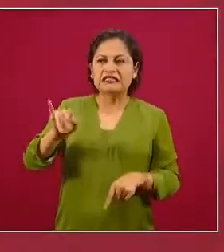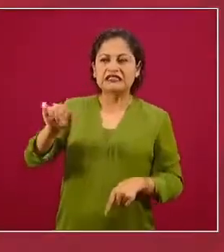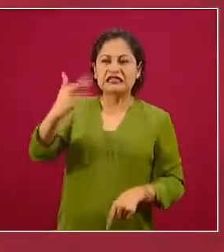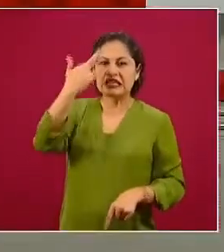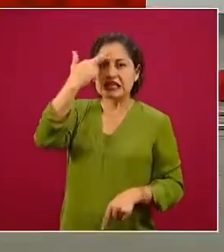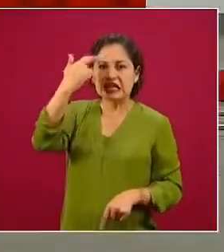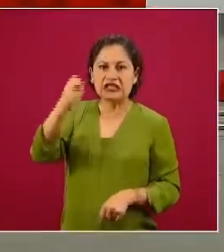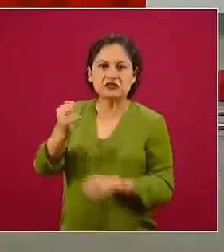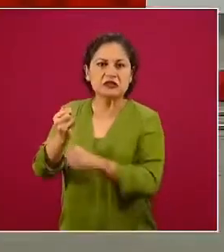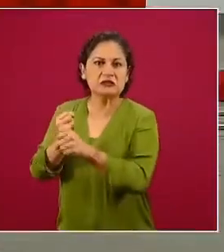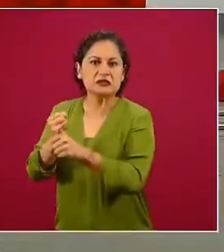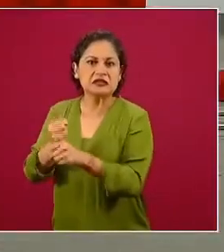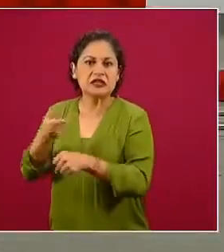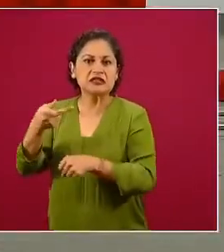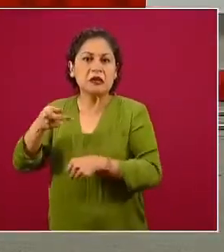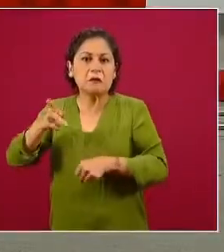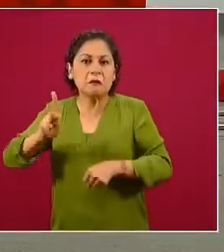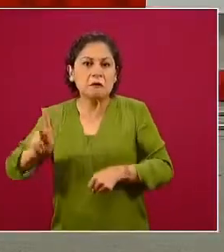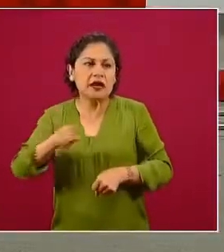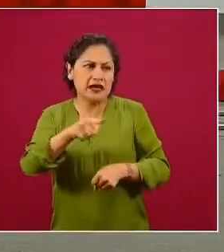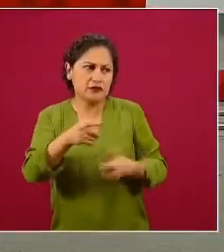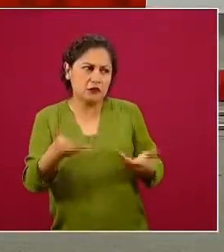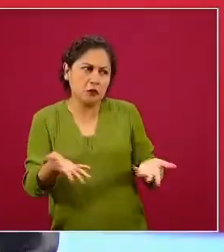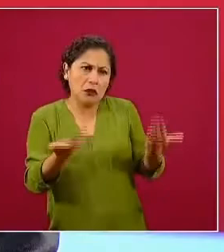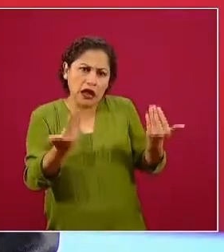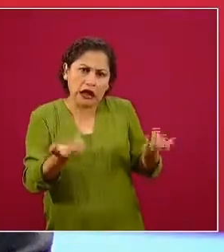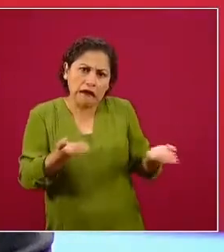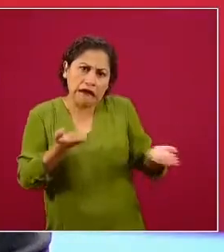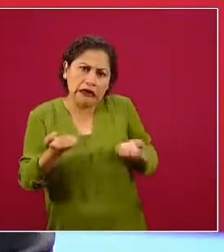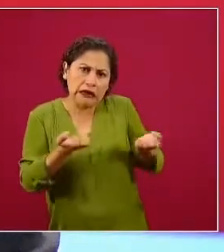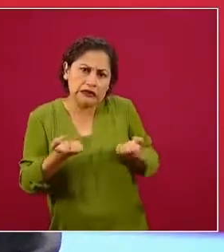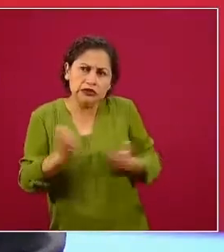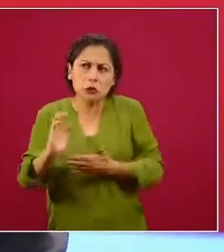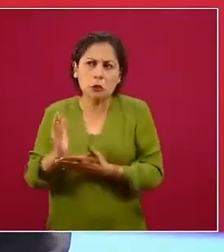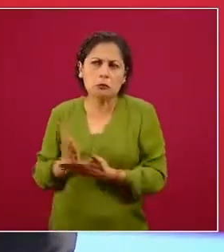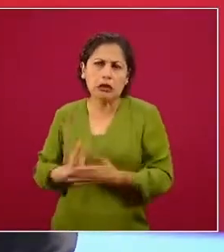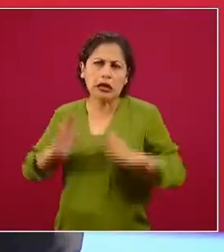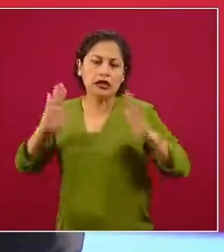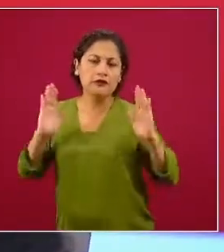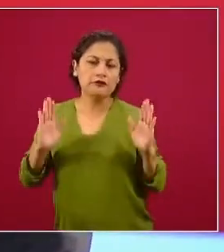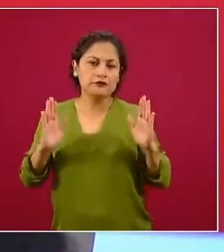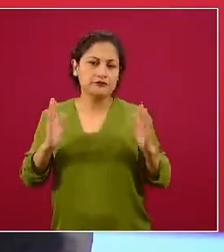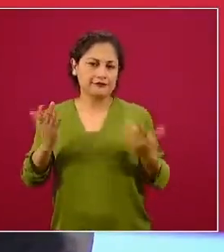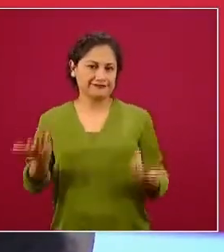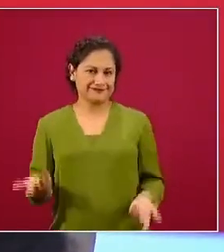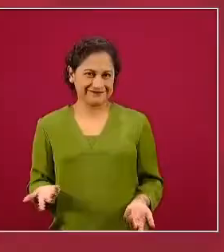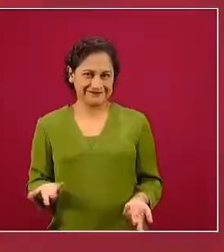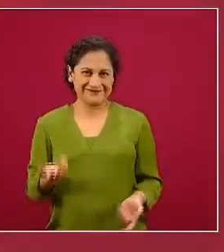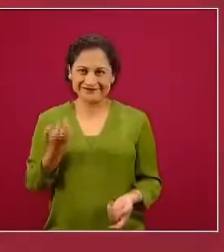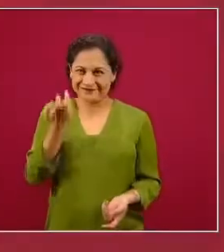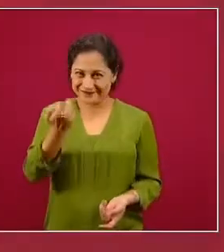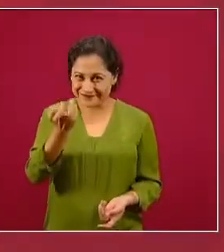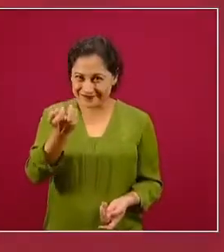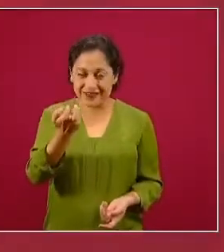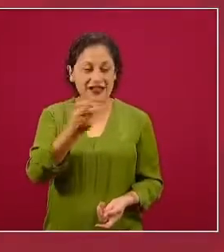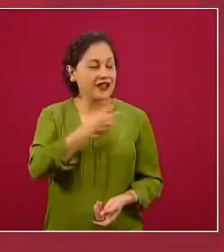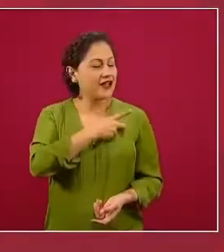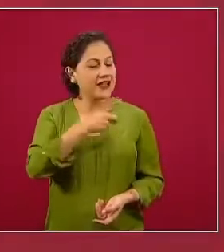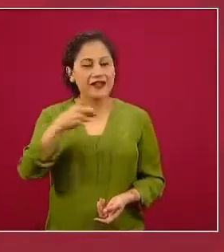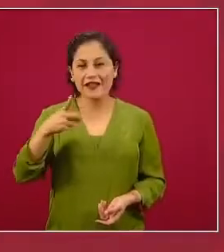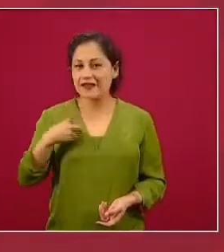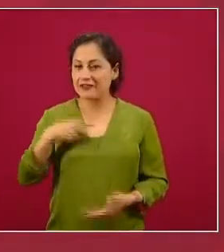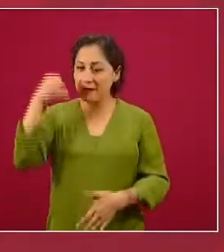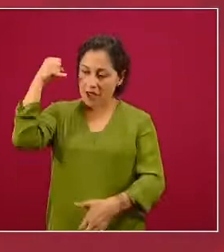salta, brinca, muévete y chécate, ¿no? No, hay que entrar a los elementos estructurales. Los productos que hacen